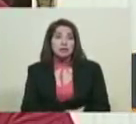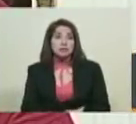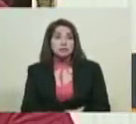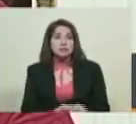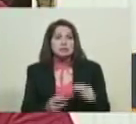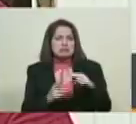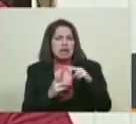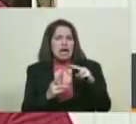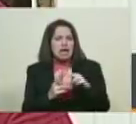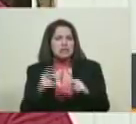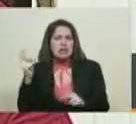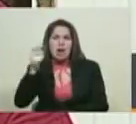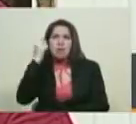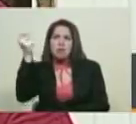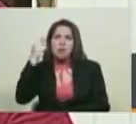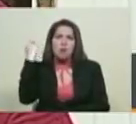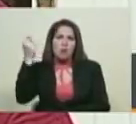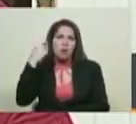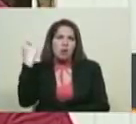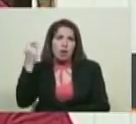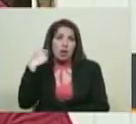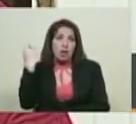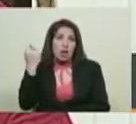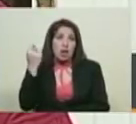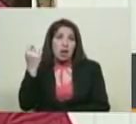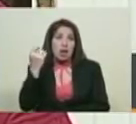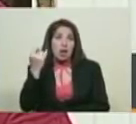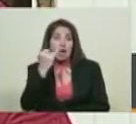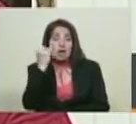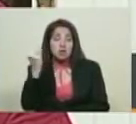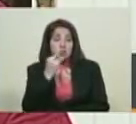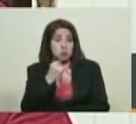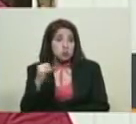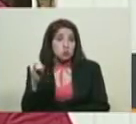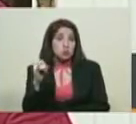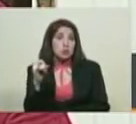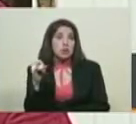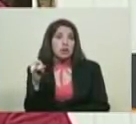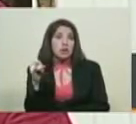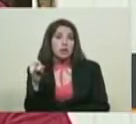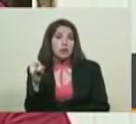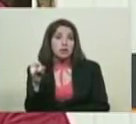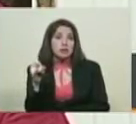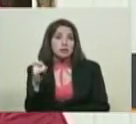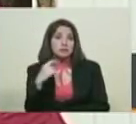Táchira, Apure, en el Zulia,